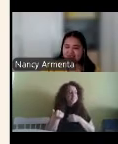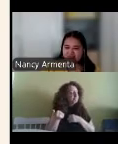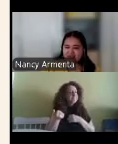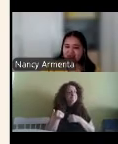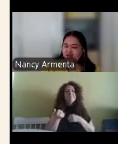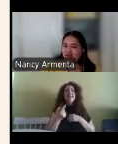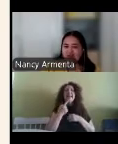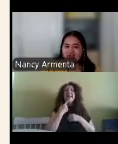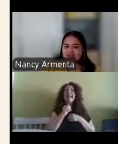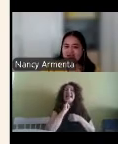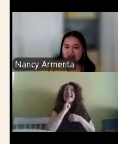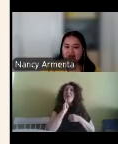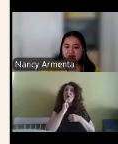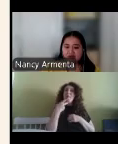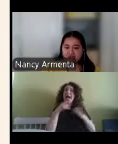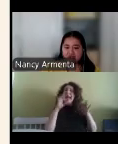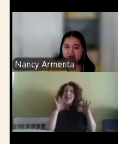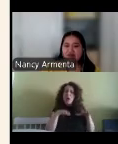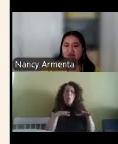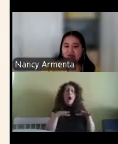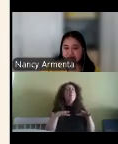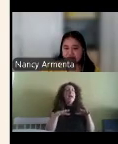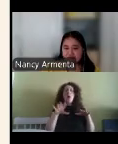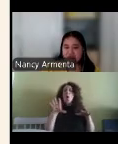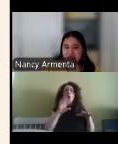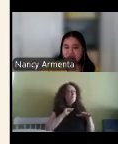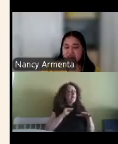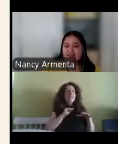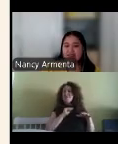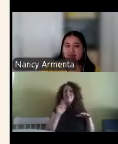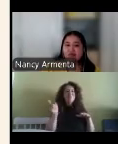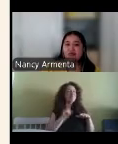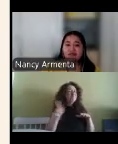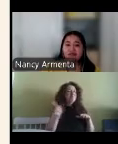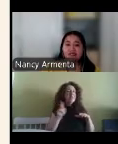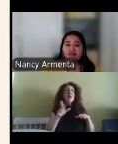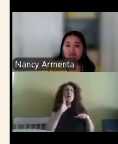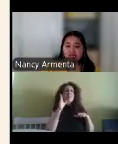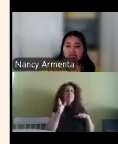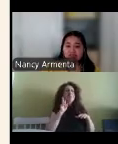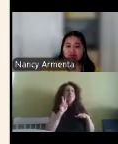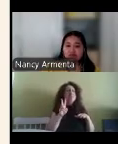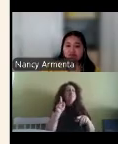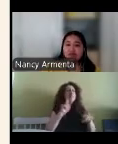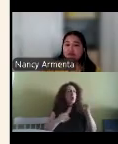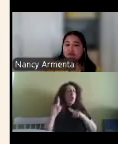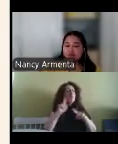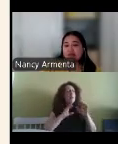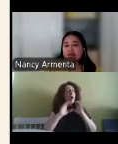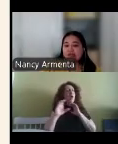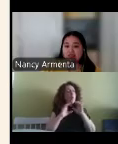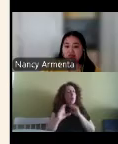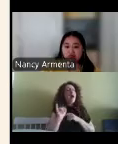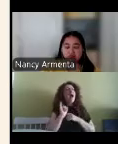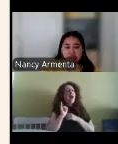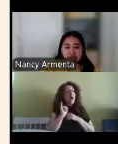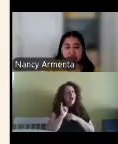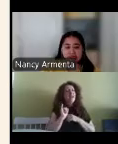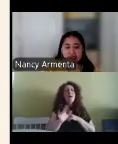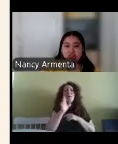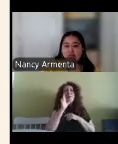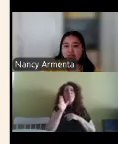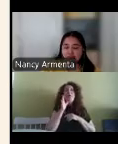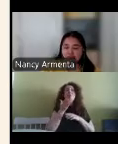el idioma no garantizaba la comprensión, que efectivamente se daban problemas de comunicación, porque las